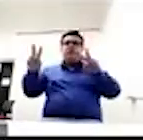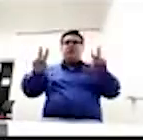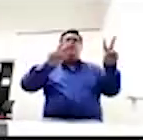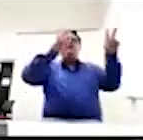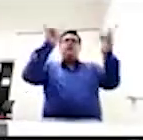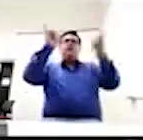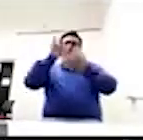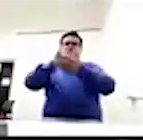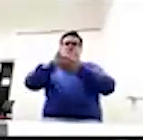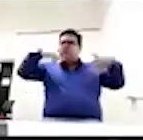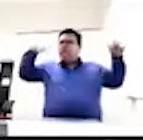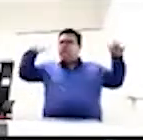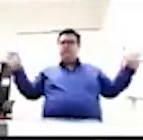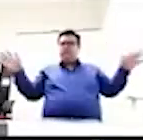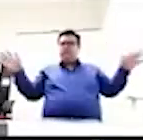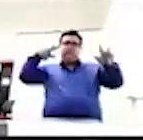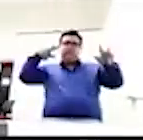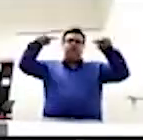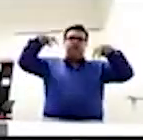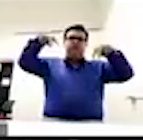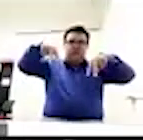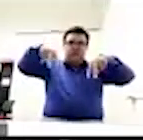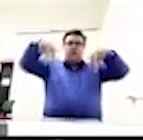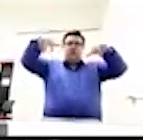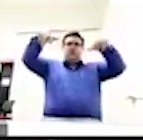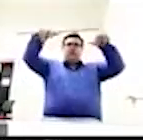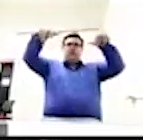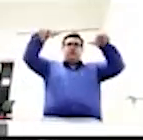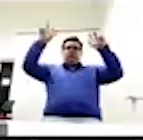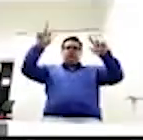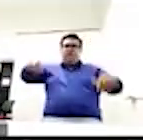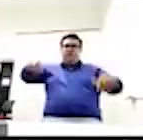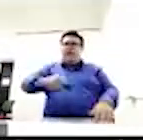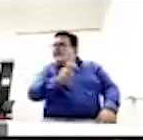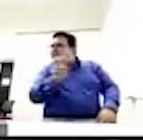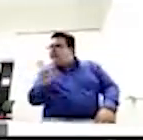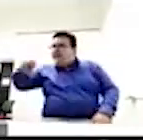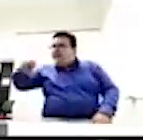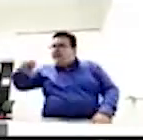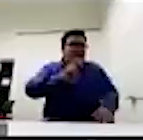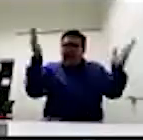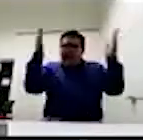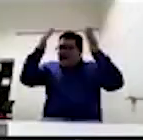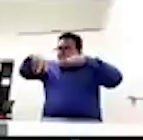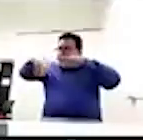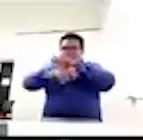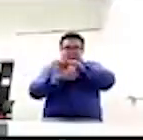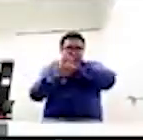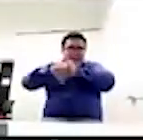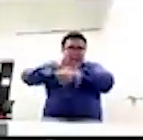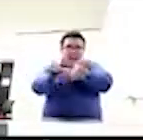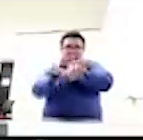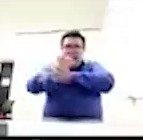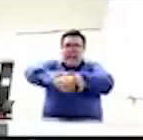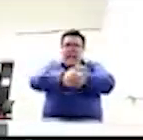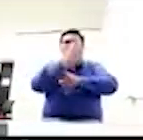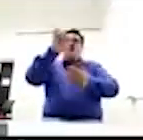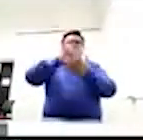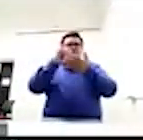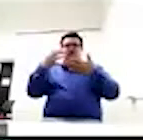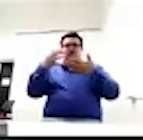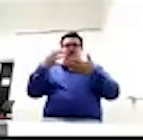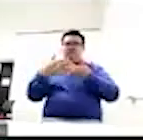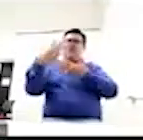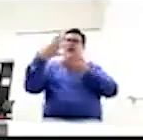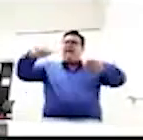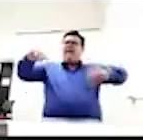aves, meterme en la piel de una serpiente para arrastrar mi vientre contra la tierra y desde ahí enroscarme en el árbol de la